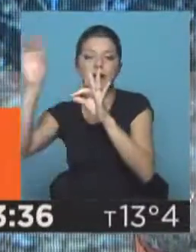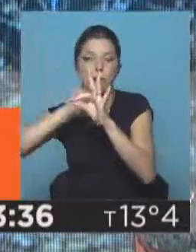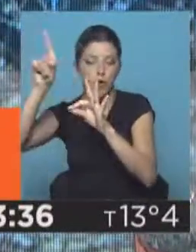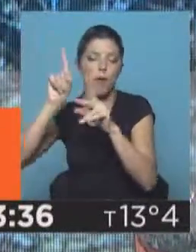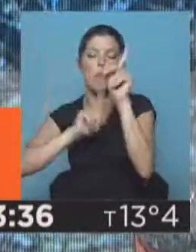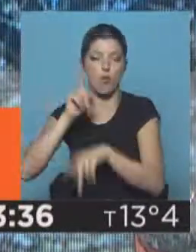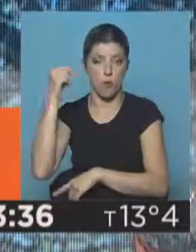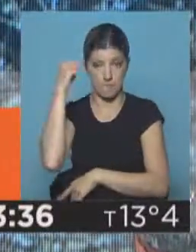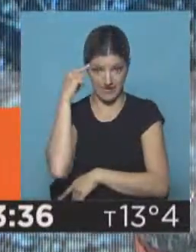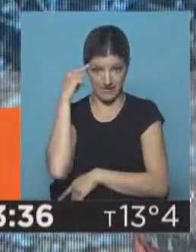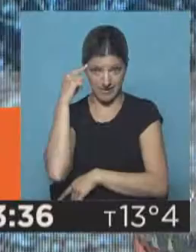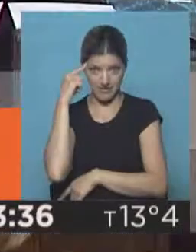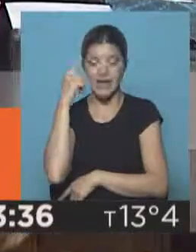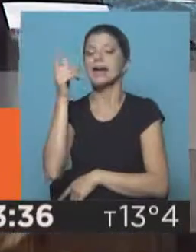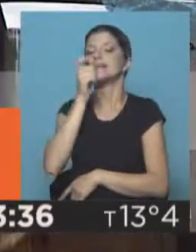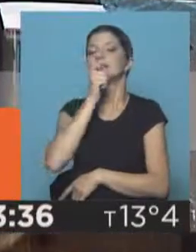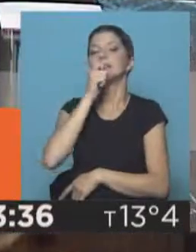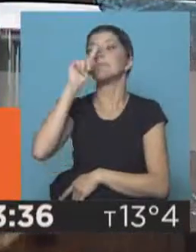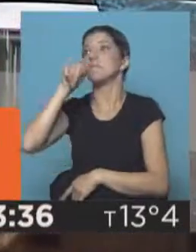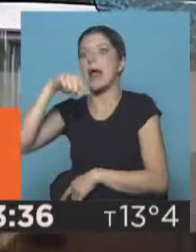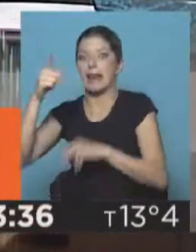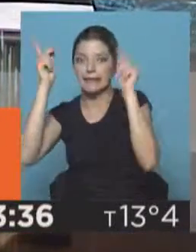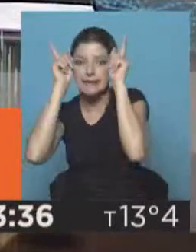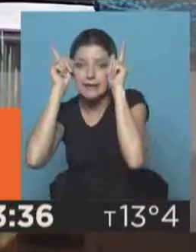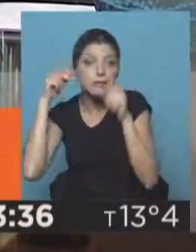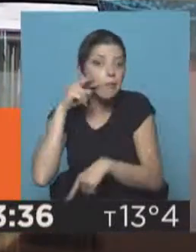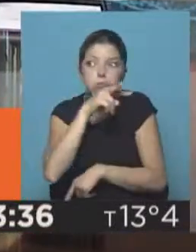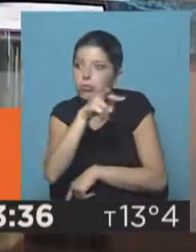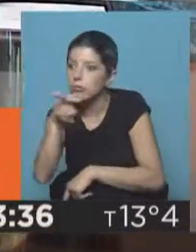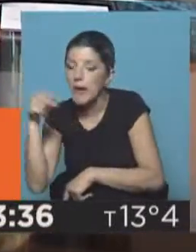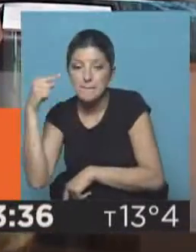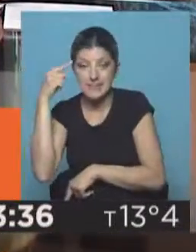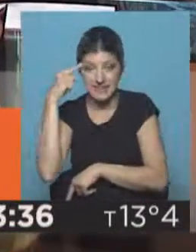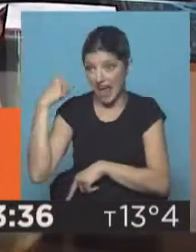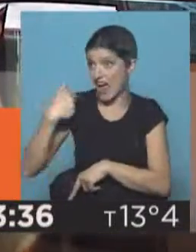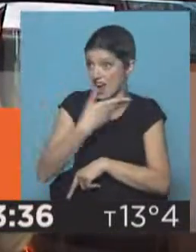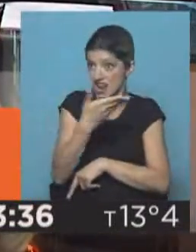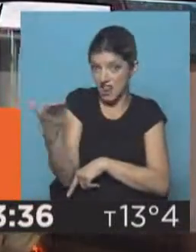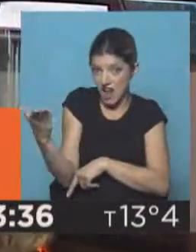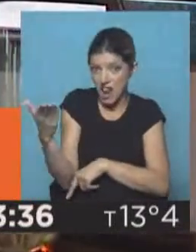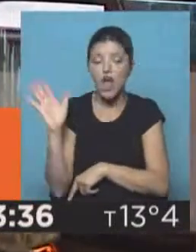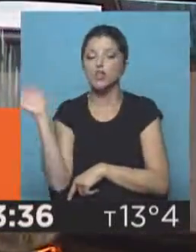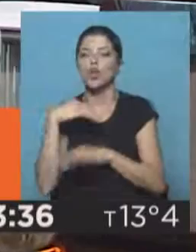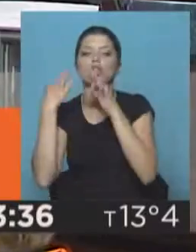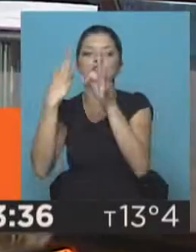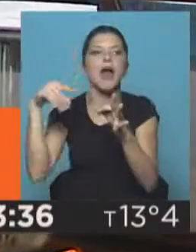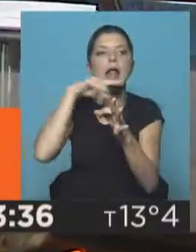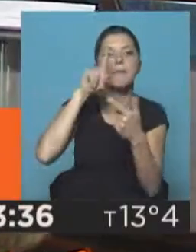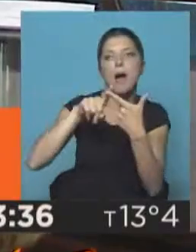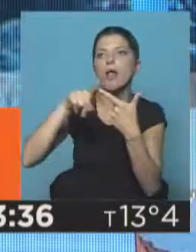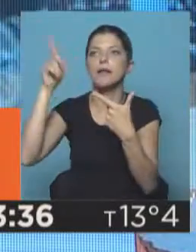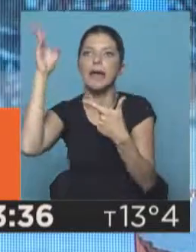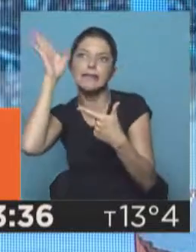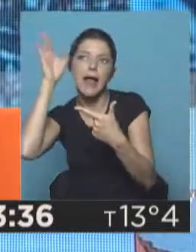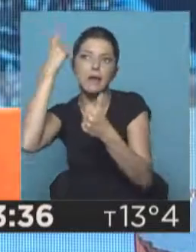si aterrizara pasado mañana un extraterrestre y ojeara la prensa, pensaría que la mayor parte de los refugiados están en Alemania, España, Italia. No es así,